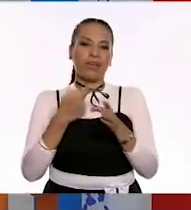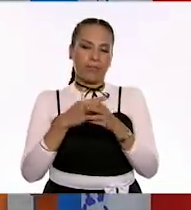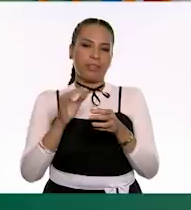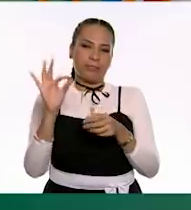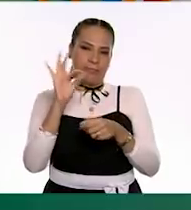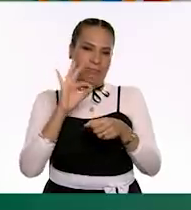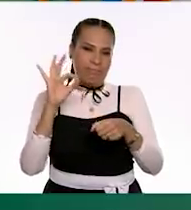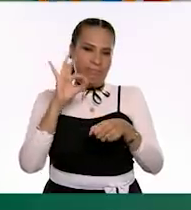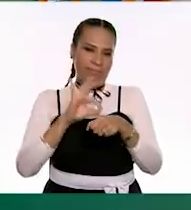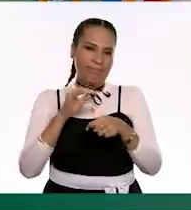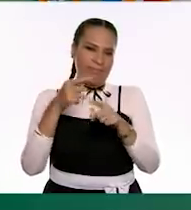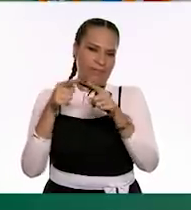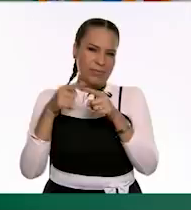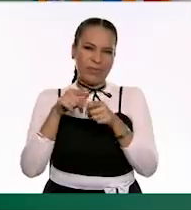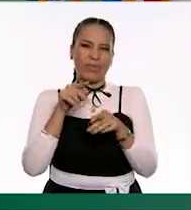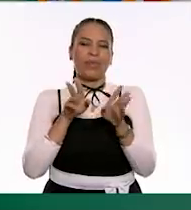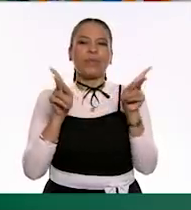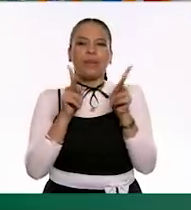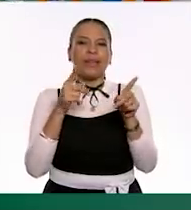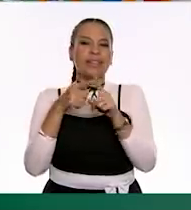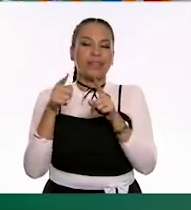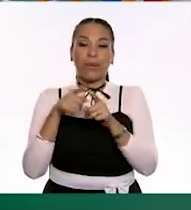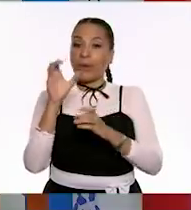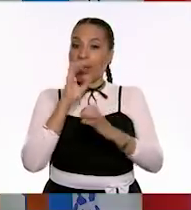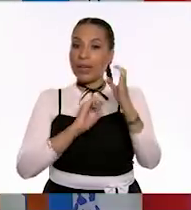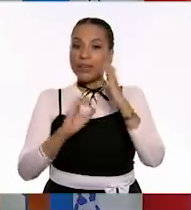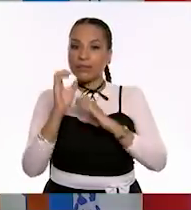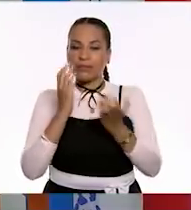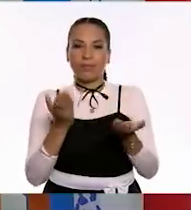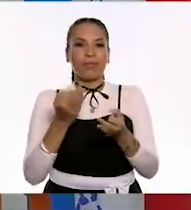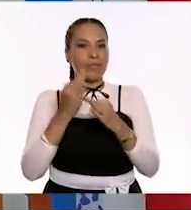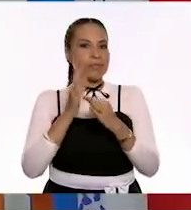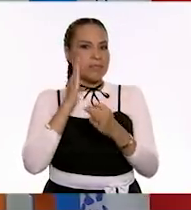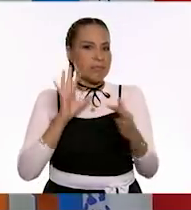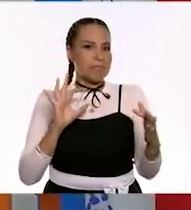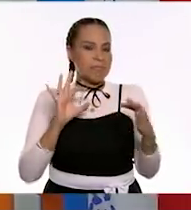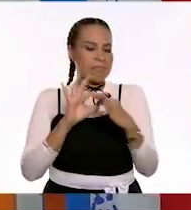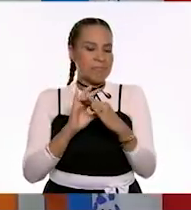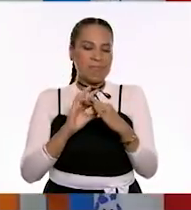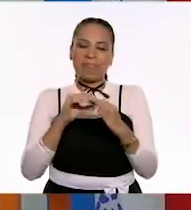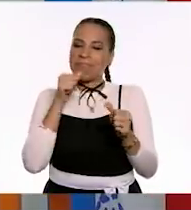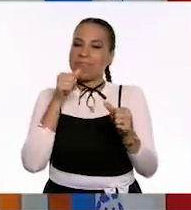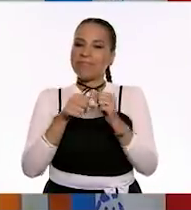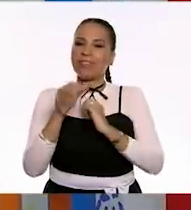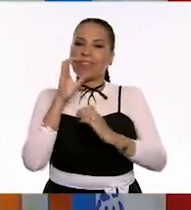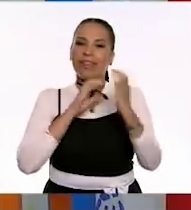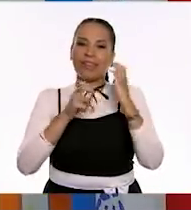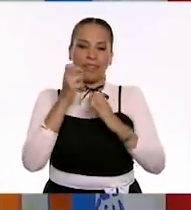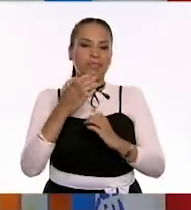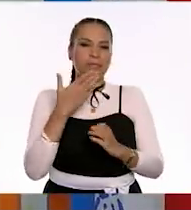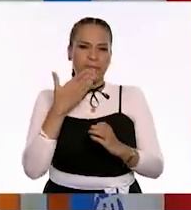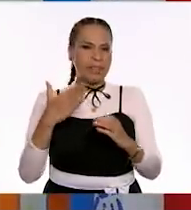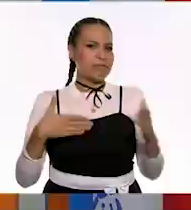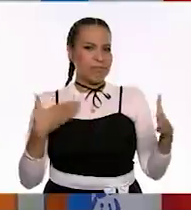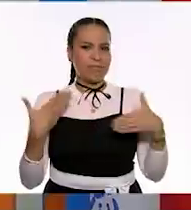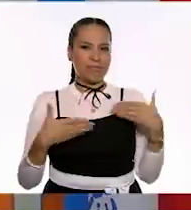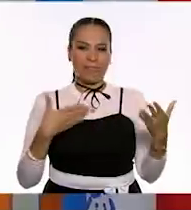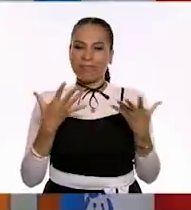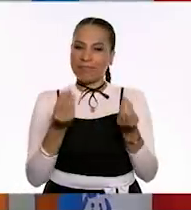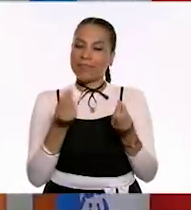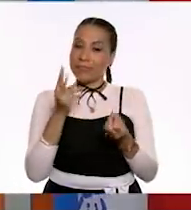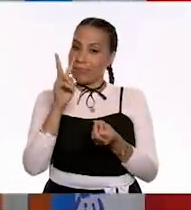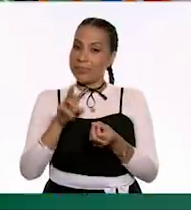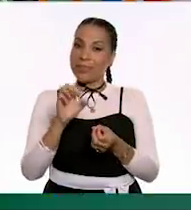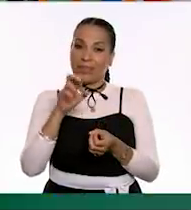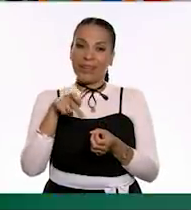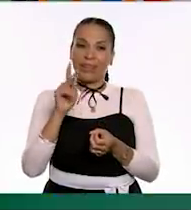la habíamos puesto aquí. No la habíamos puesto aquí, pero cuando la cantaste, va muy bien con la letra de la canción. Entonces eso estuvo muy divertido. ¿Verdad,